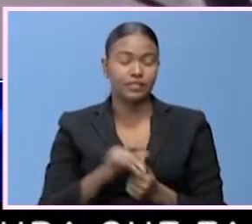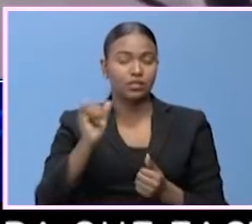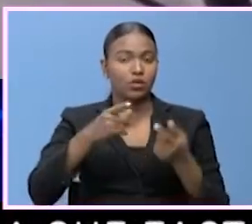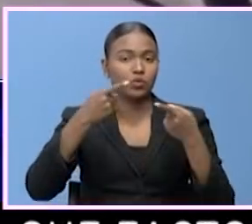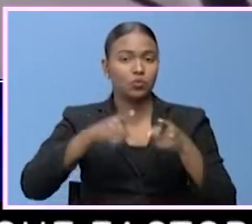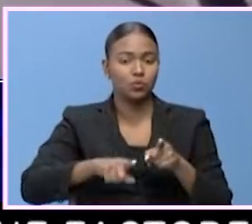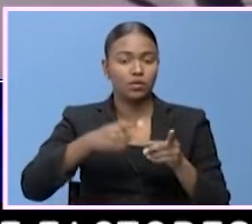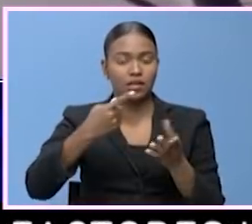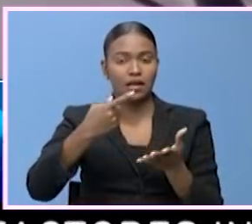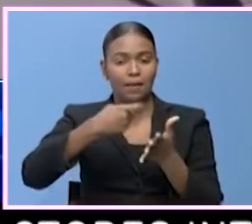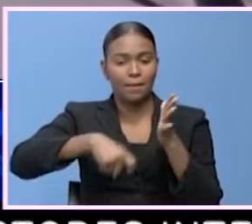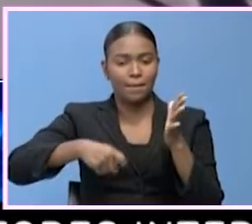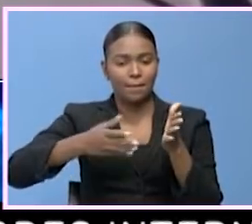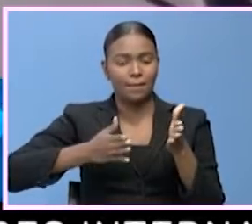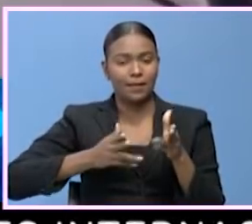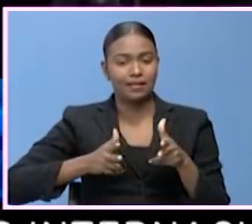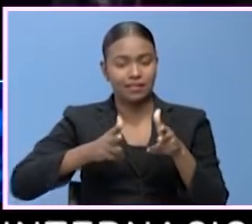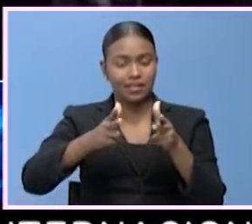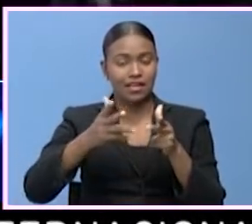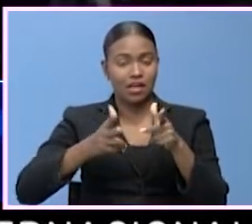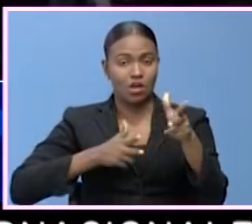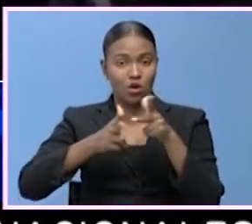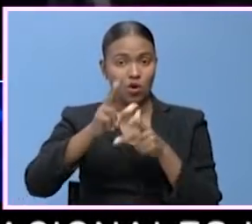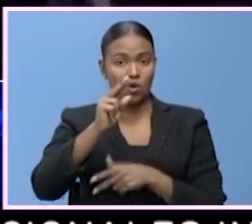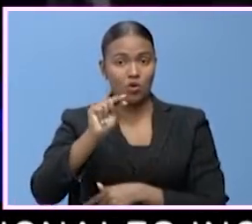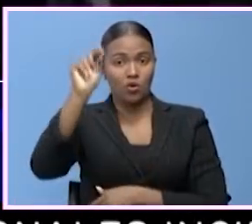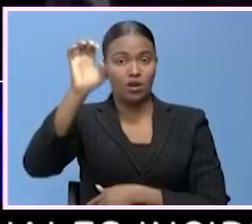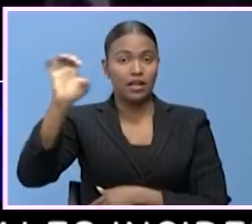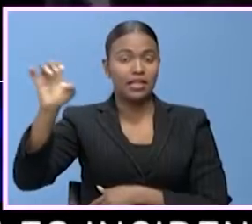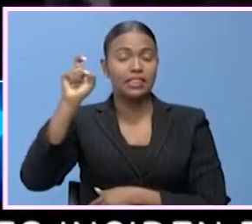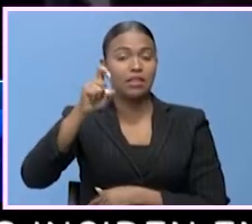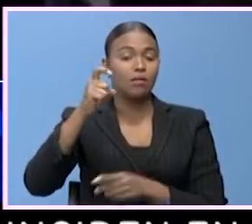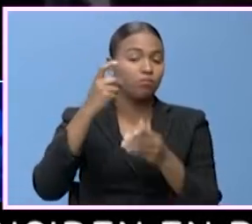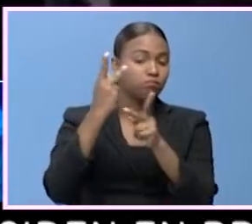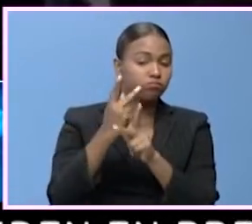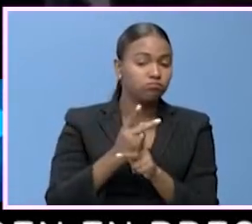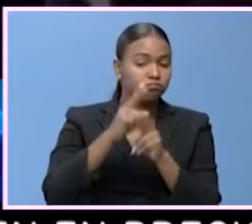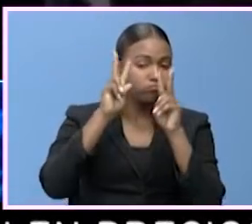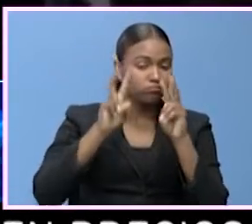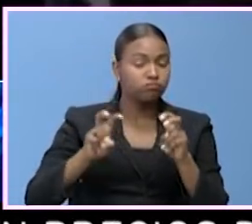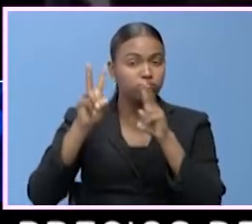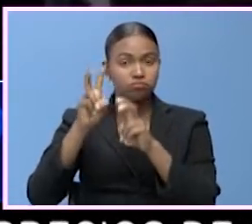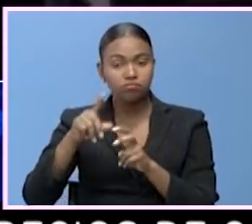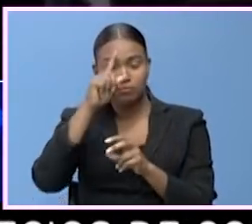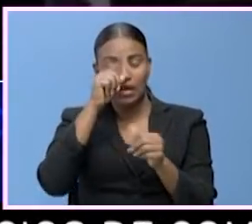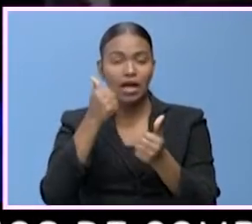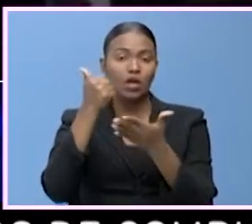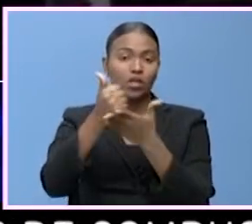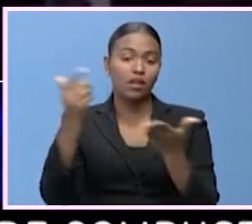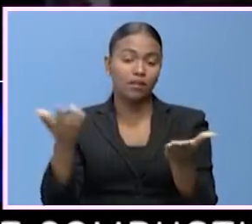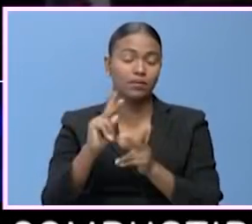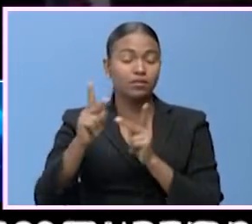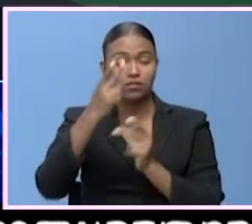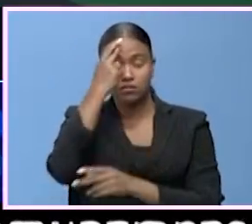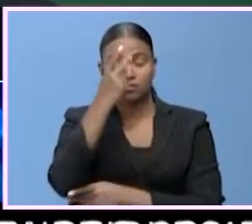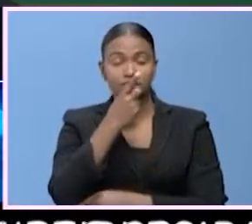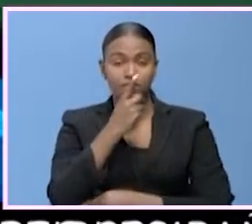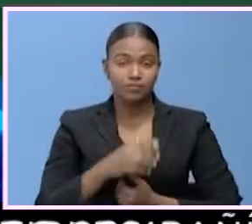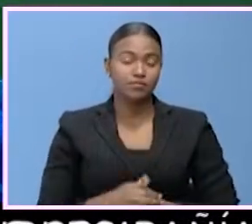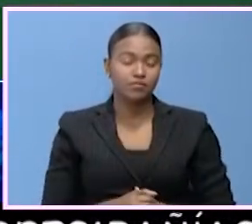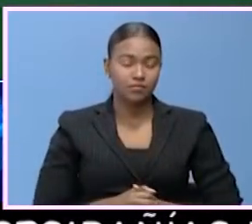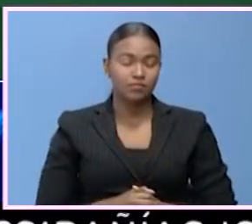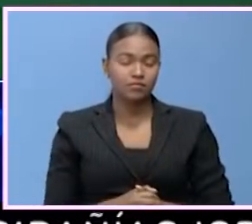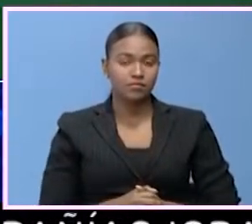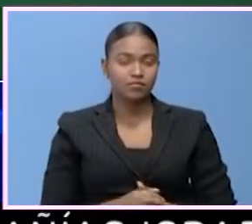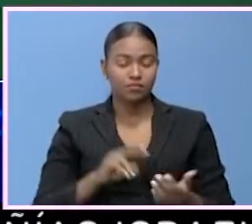peaje sombra en la autovía del Nordeste, es de opinión de que se revise y se tomen los correctivos en favor del Estado Dominicano. Por